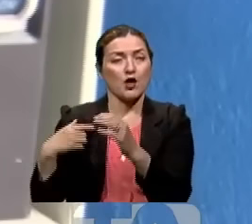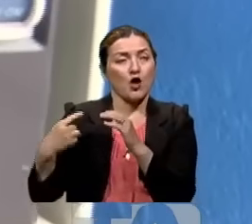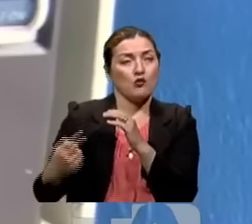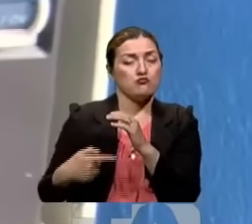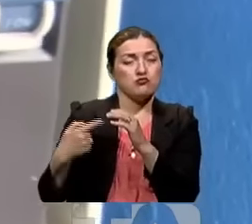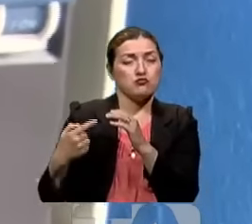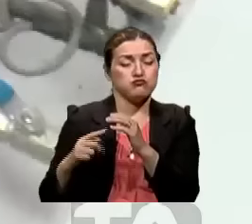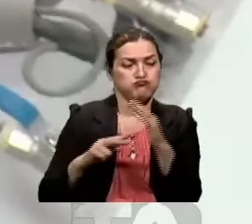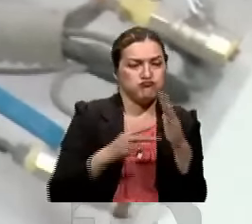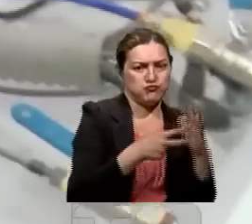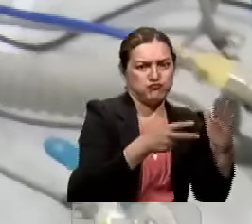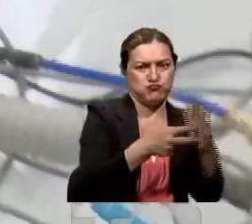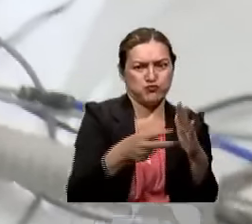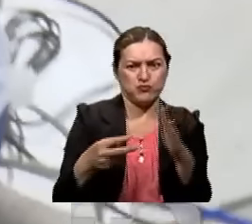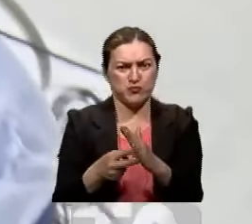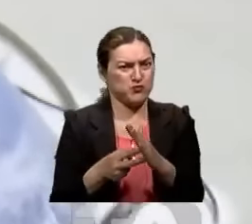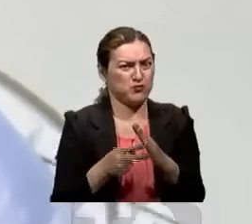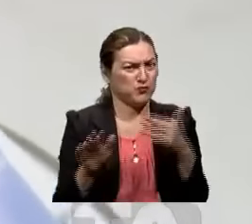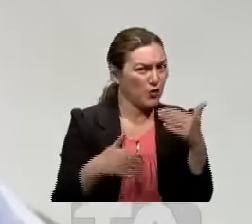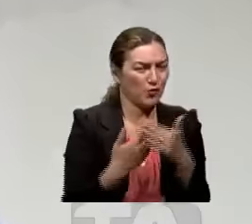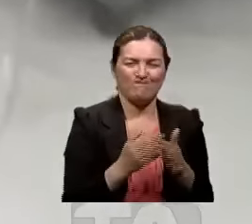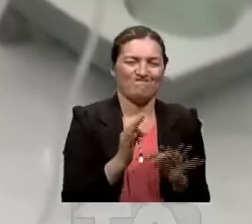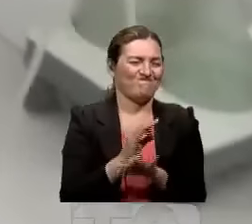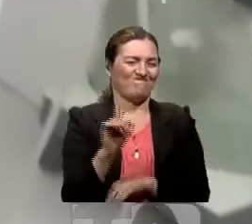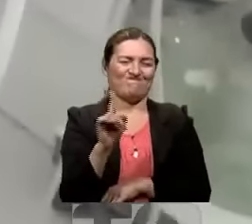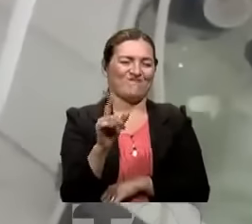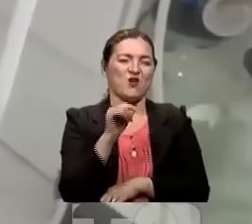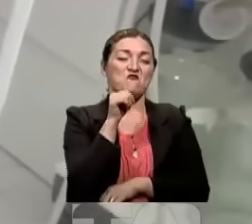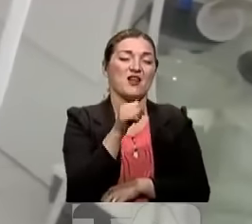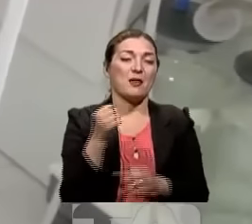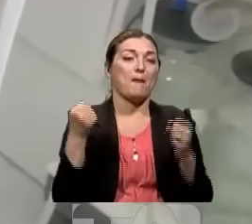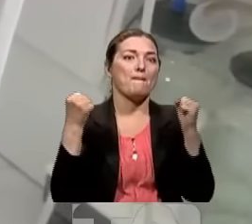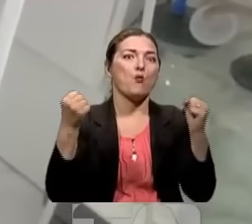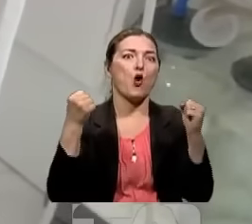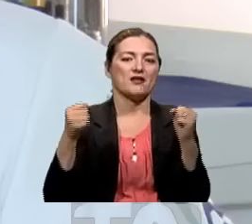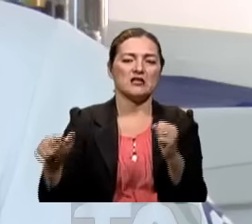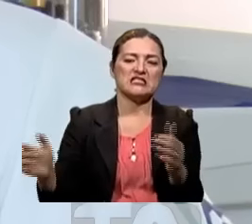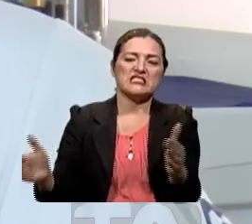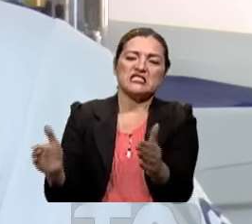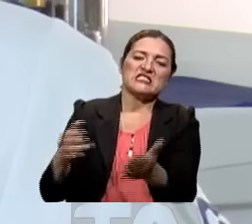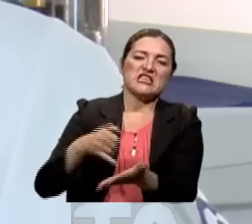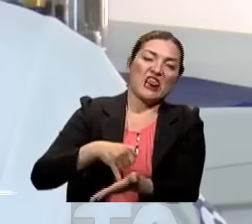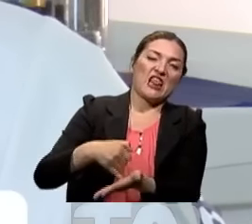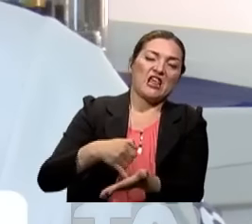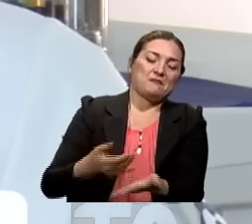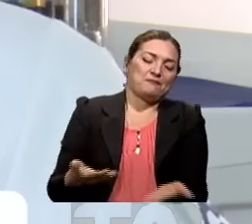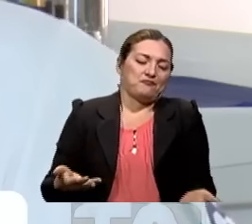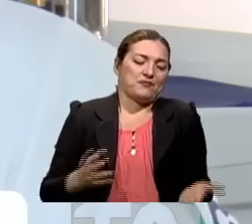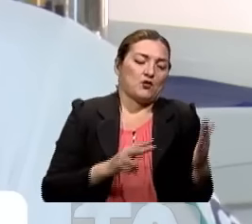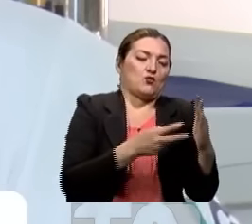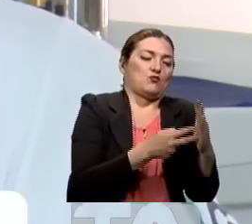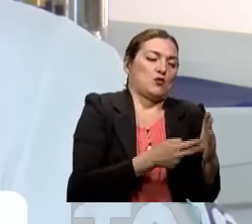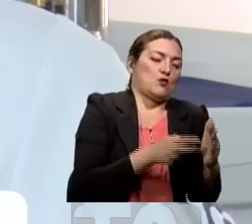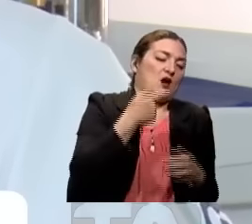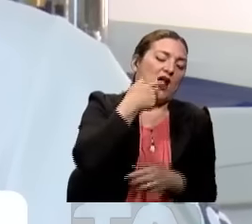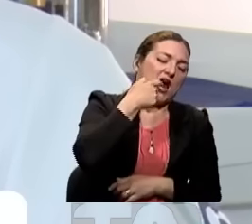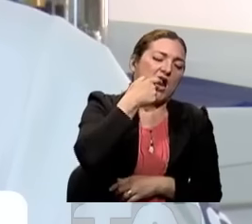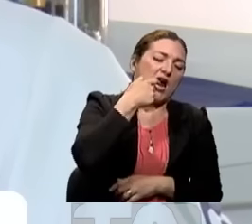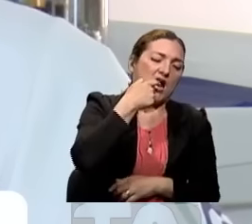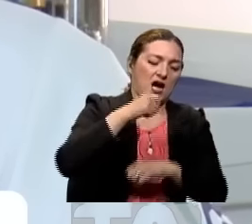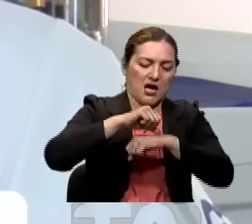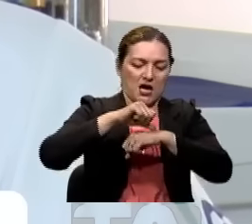no abasteció el nivel de energía que requieren sus equipos. Lo adquirimos, pero lastimosamente en una